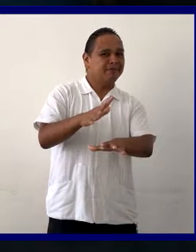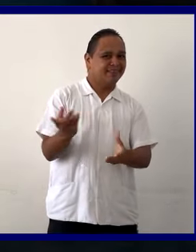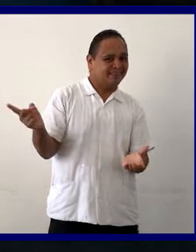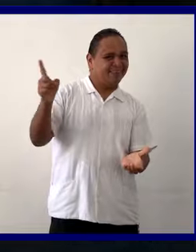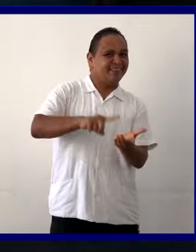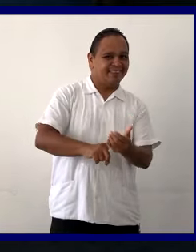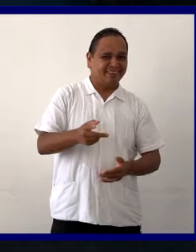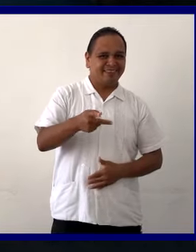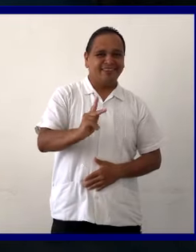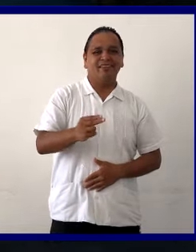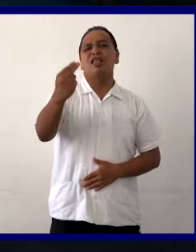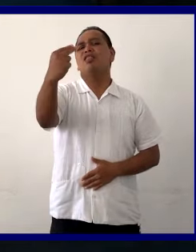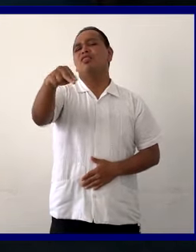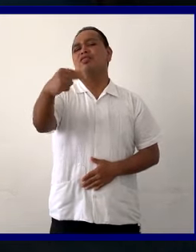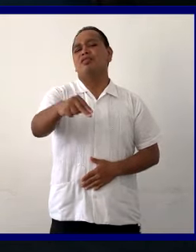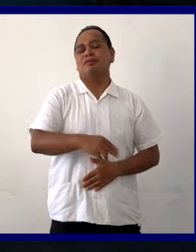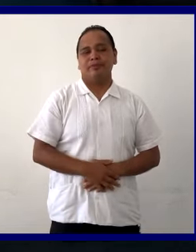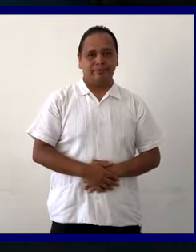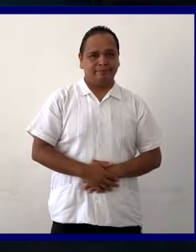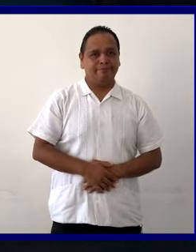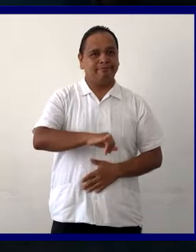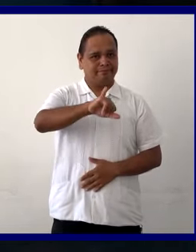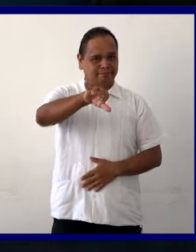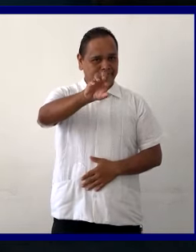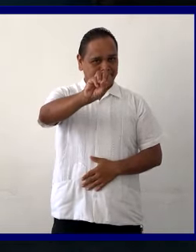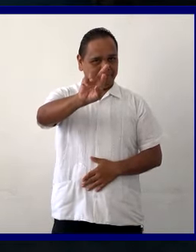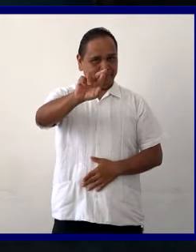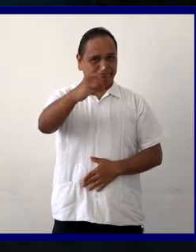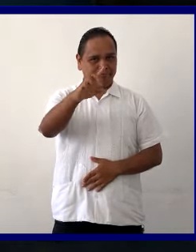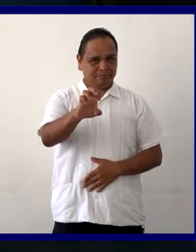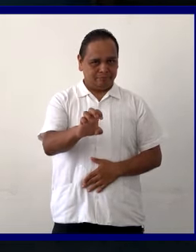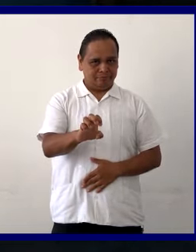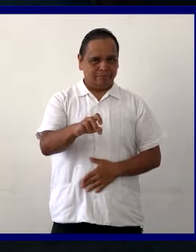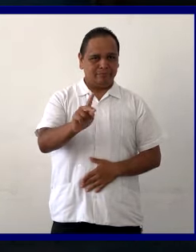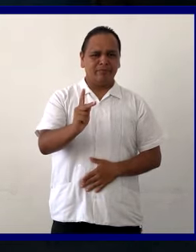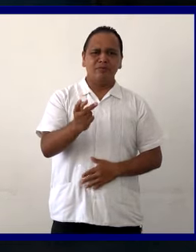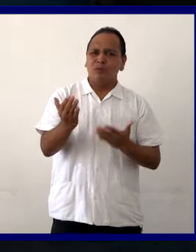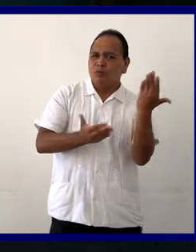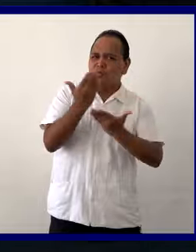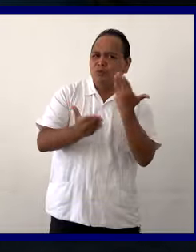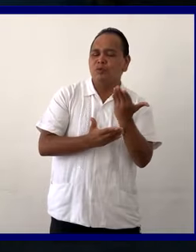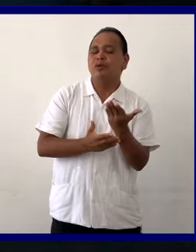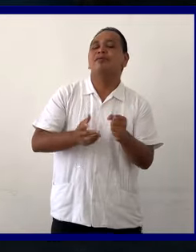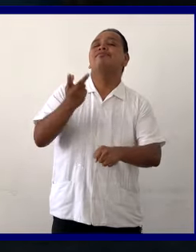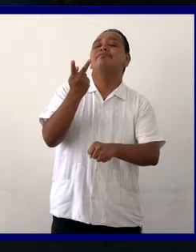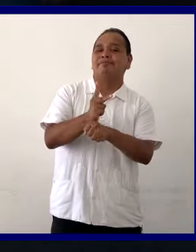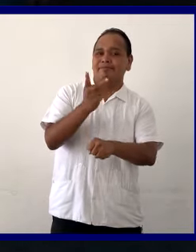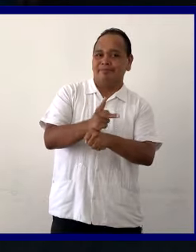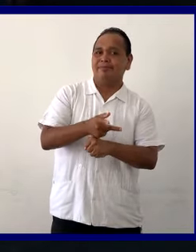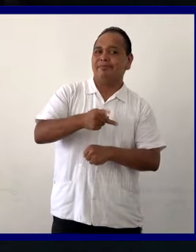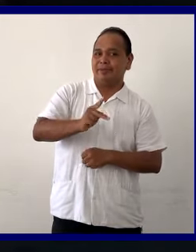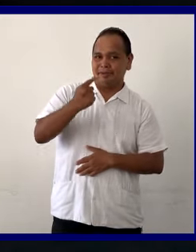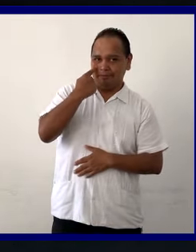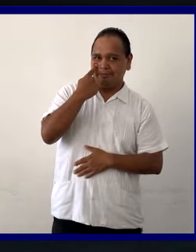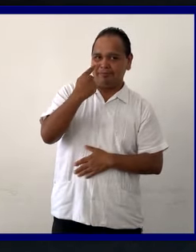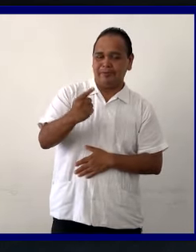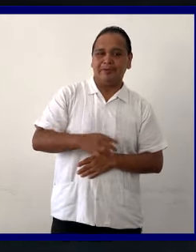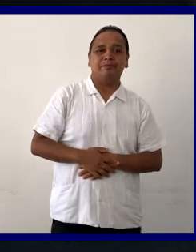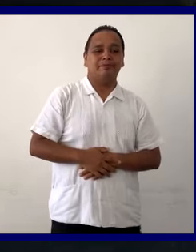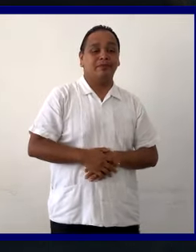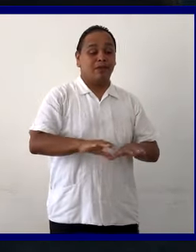año. ¿Cuál es tu nombre? Jorge. ¿Qué estudias? Prepa. Mira, Jorge, van a haber unas palabras aquí